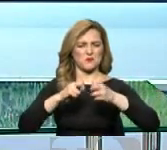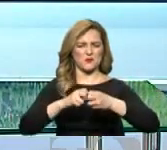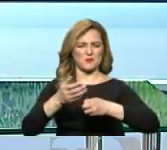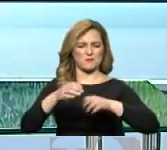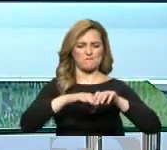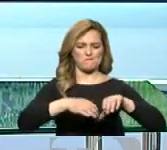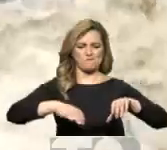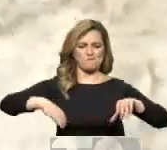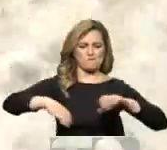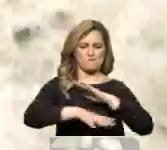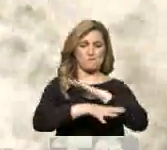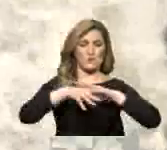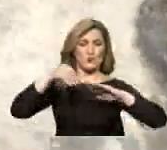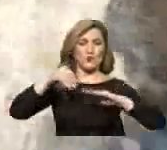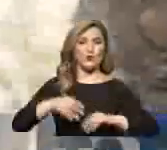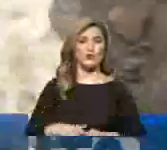contrarreloj.